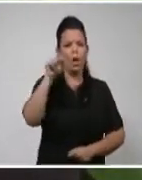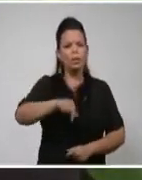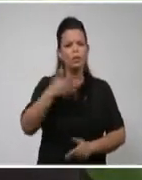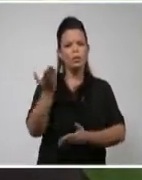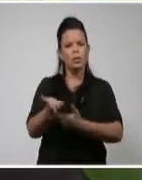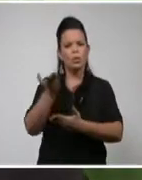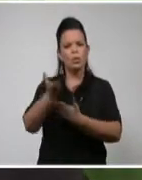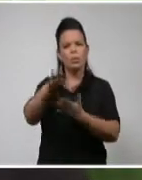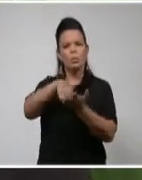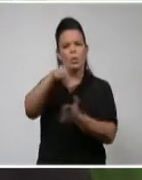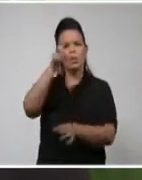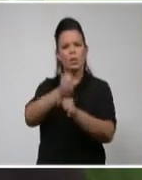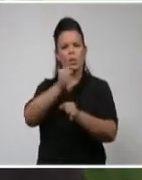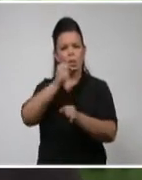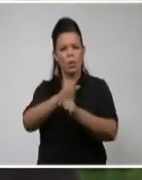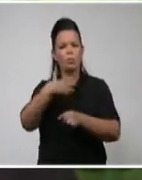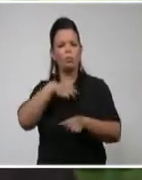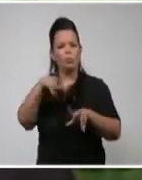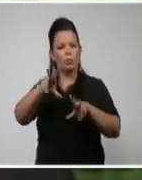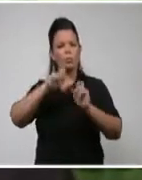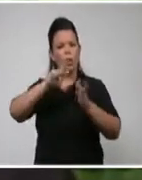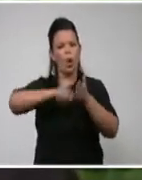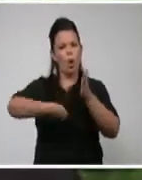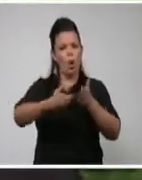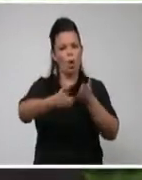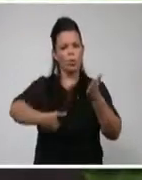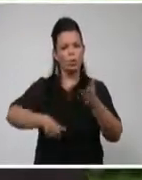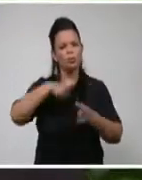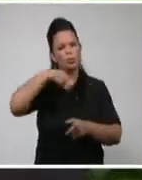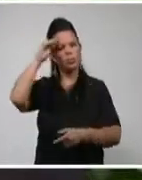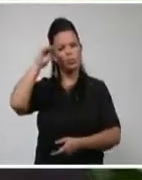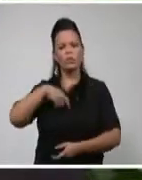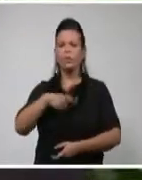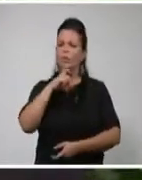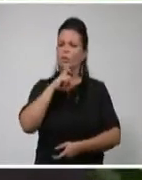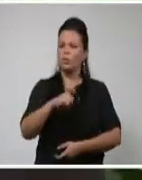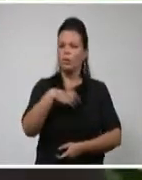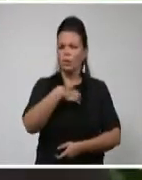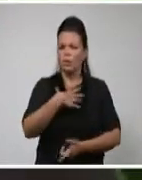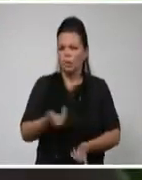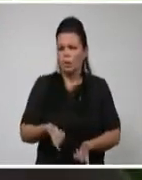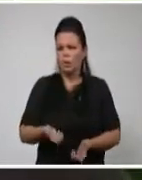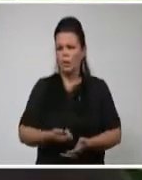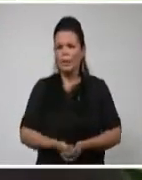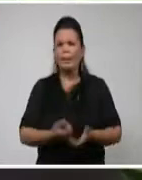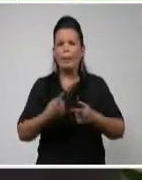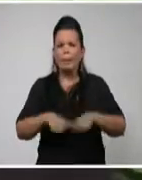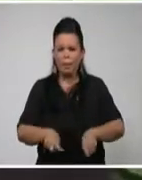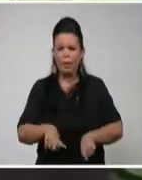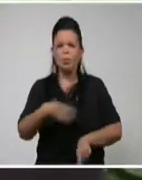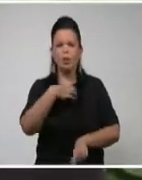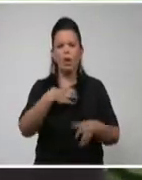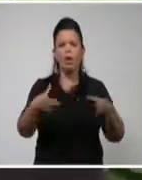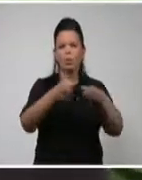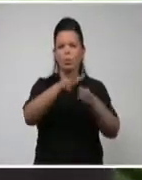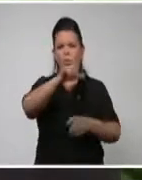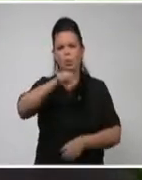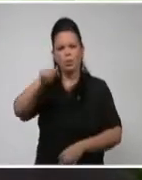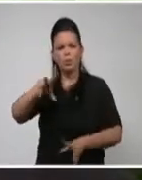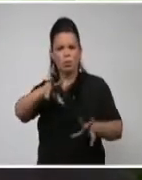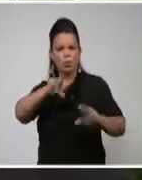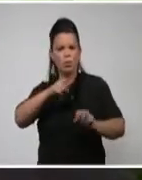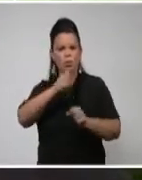hectárea en la cooperativa que se han mantenido a pesar de todas las dificultades que han habido. Sí hemos tenido estabilidad en la fuerza de trabajo y esto nos ha